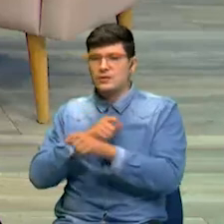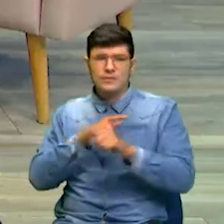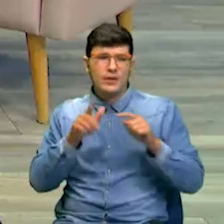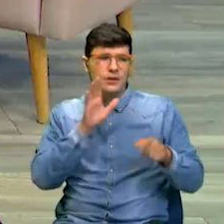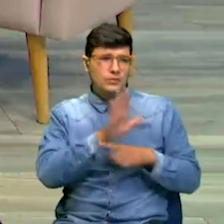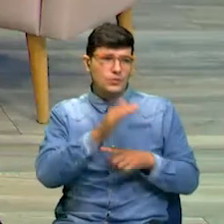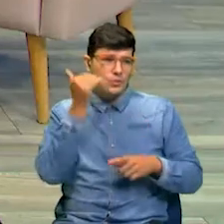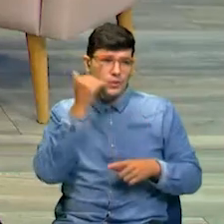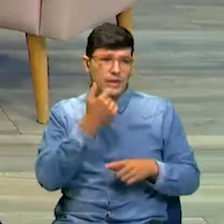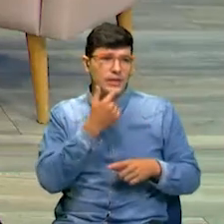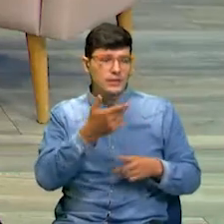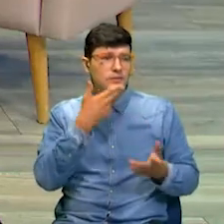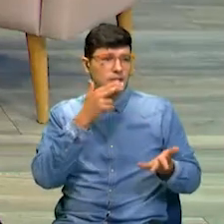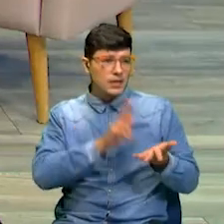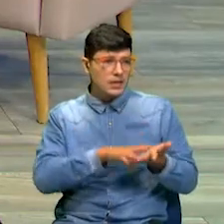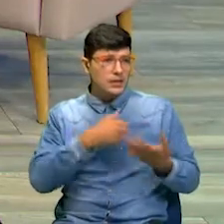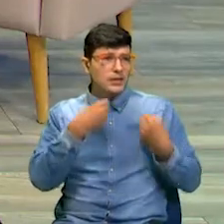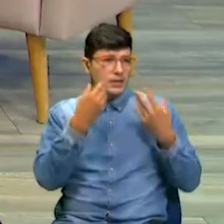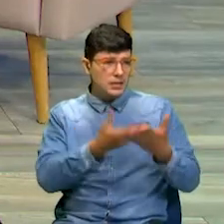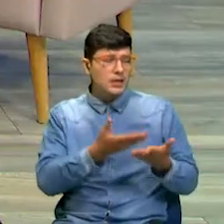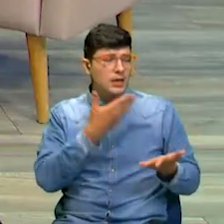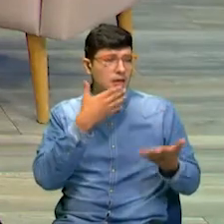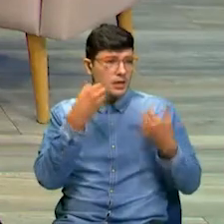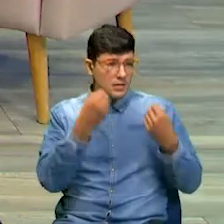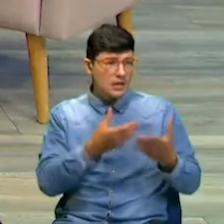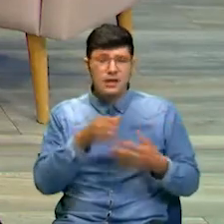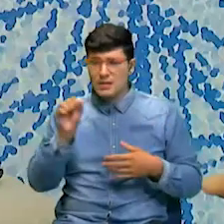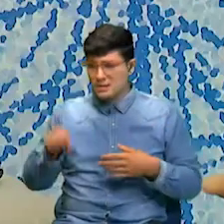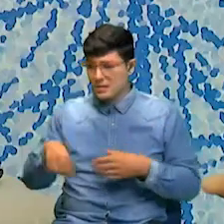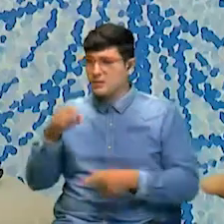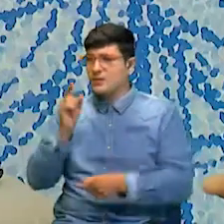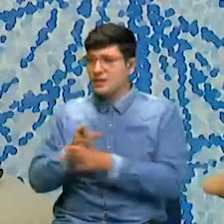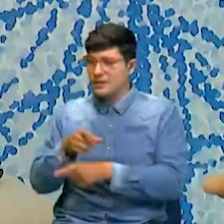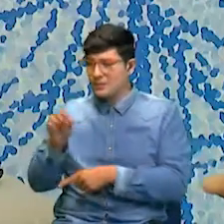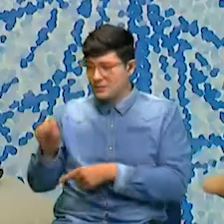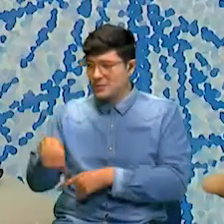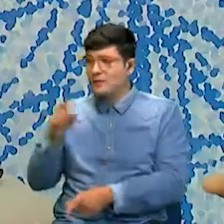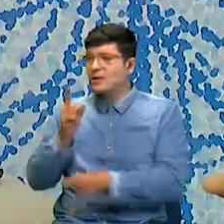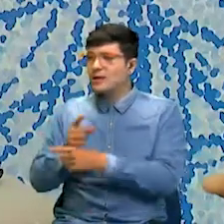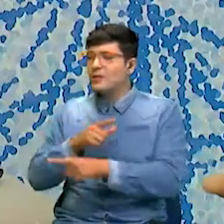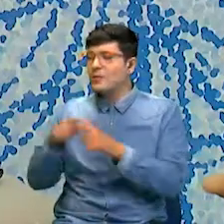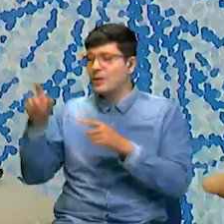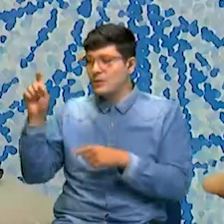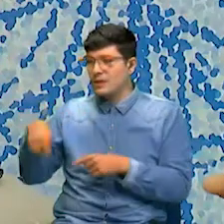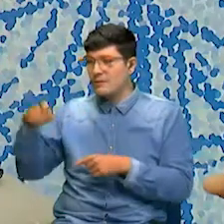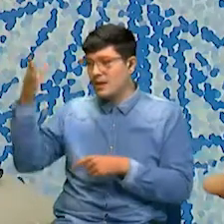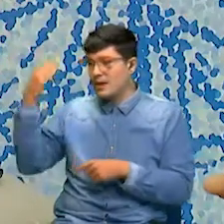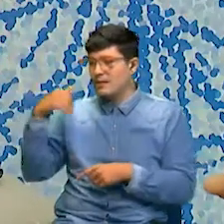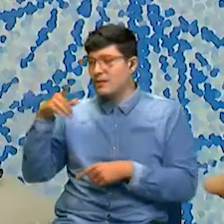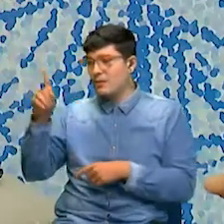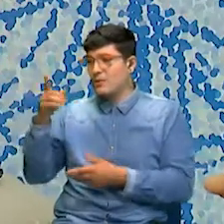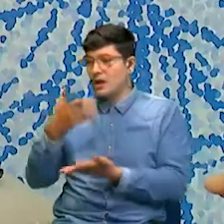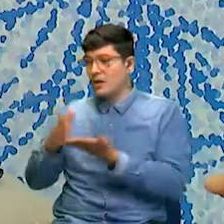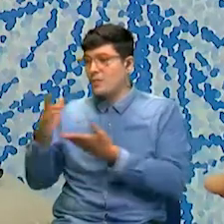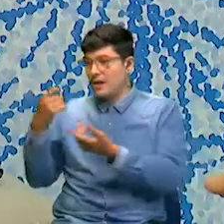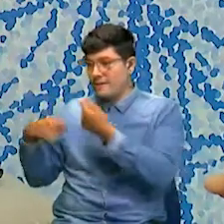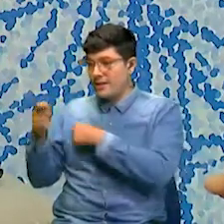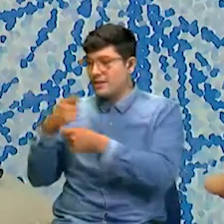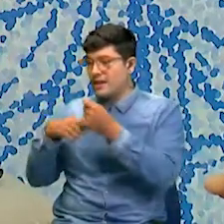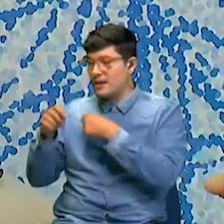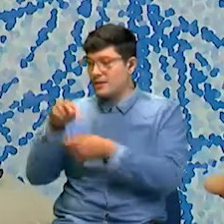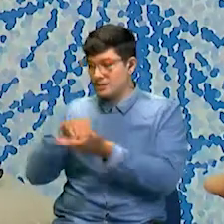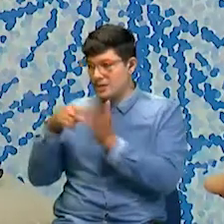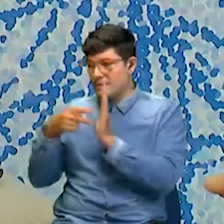de escrituras, de que ya le había dado escrituras a la señora. Sí, pero es que la escritura... debió hacerse o una compraventa, que sería